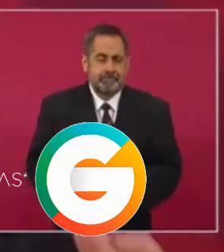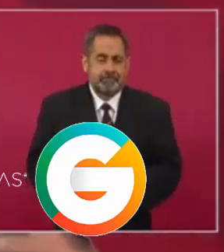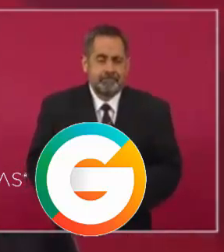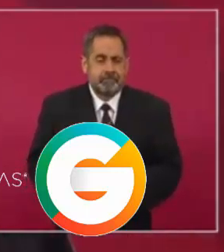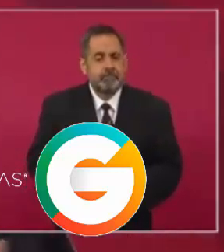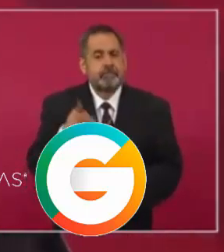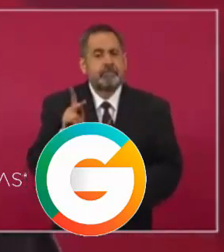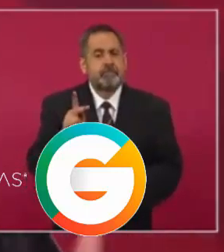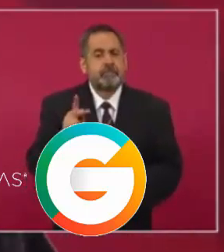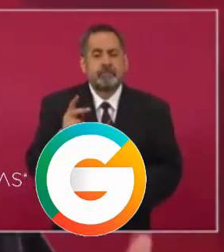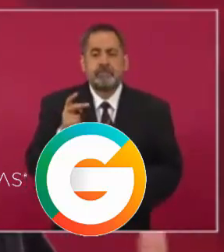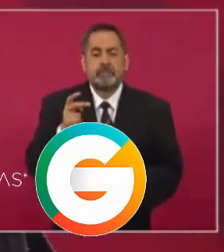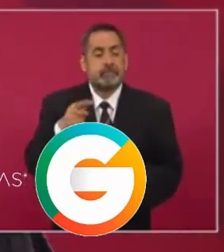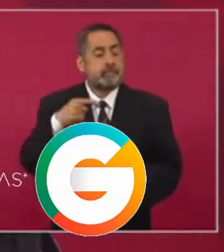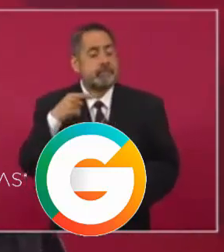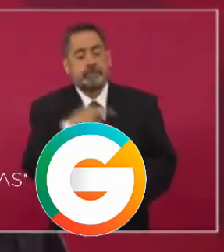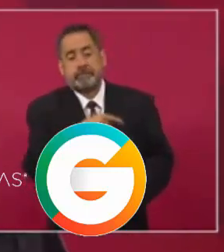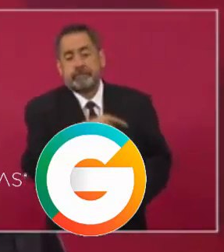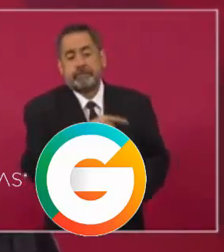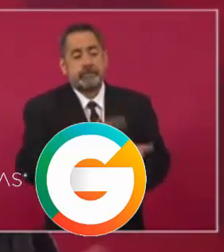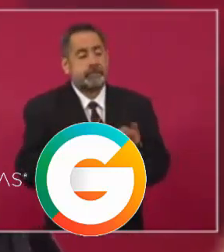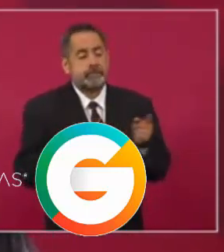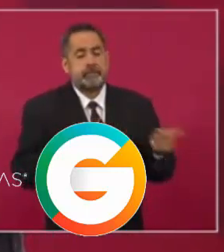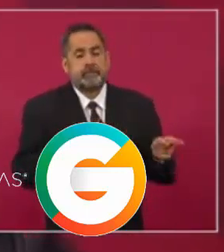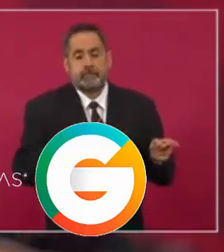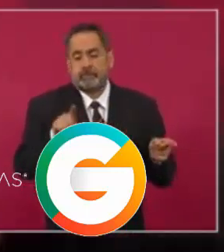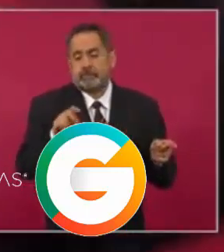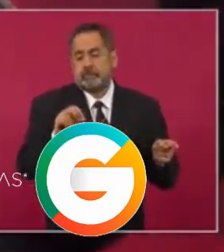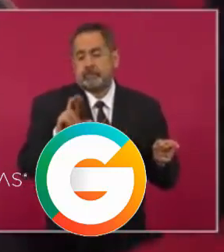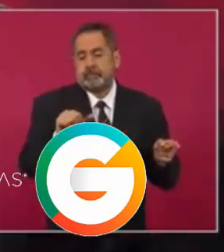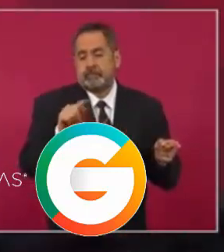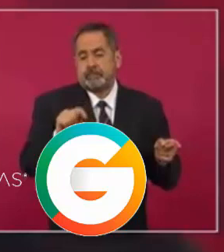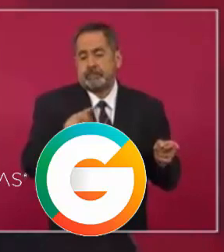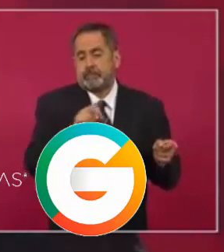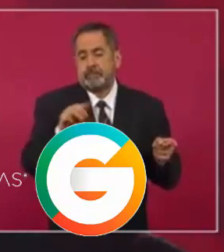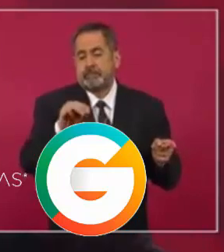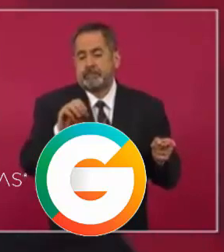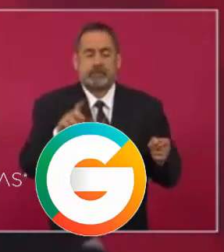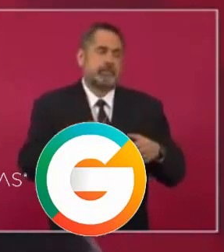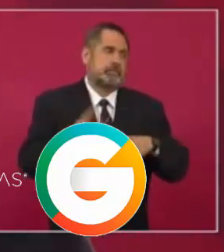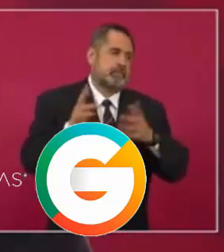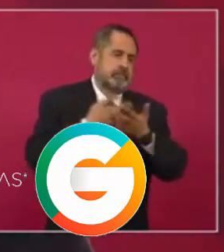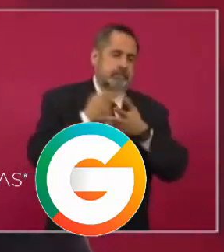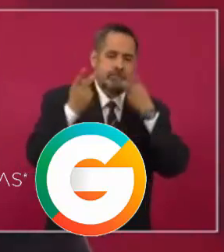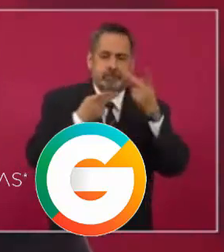Pero este señor Loret de Mola, pues,